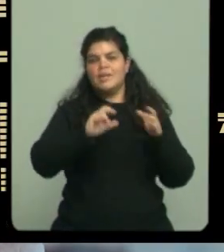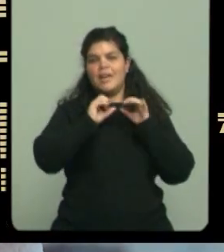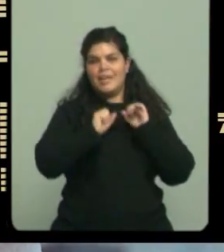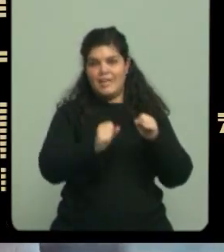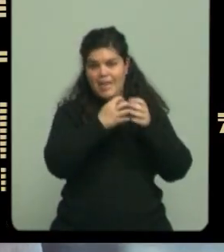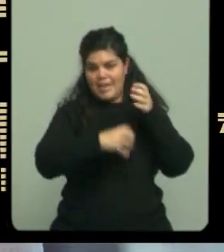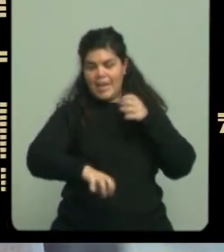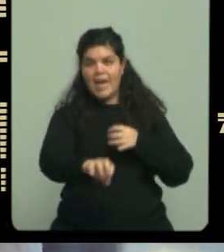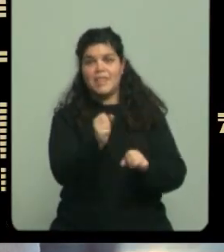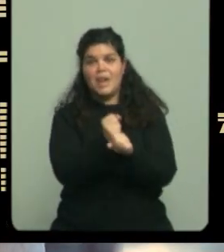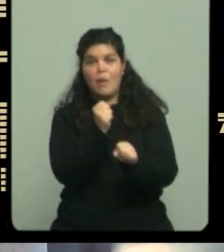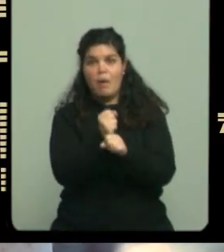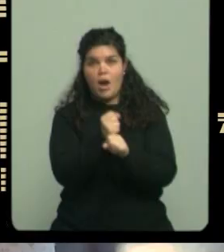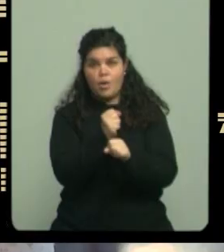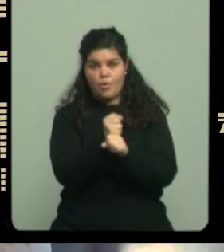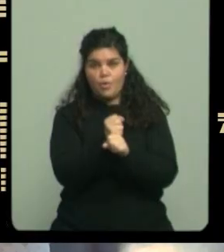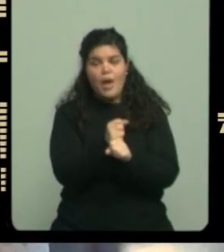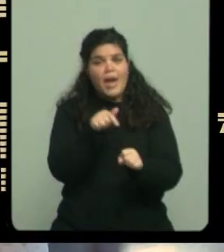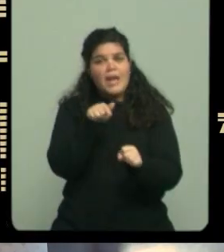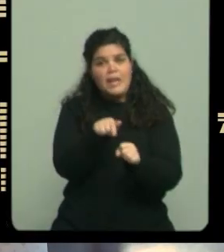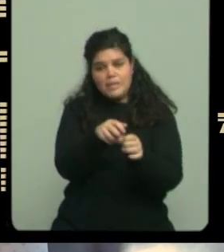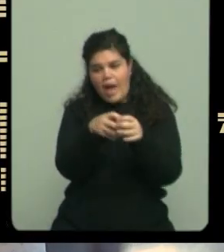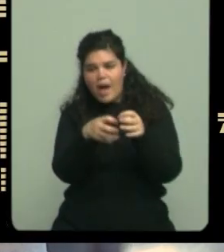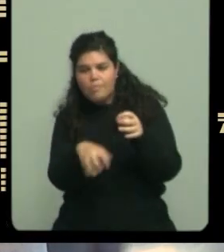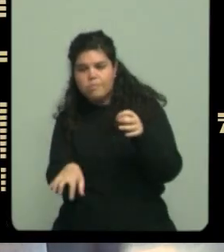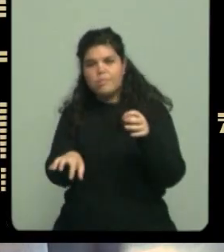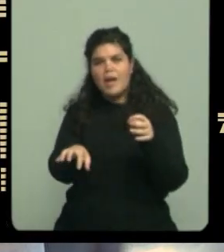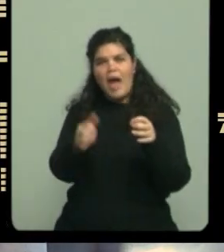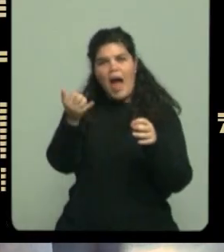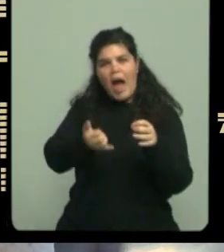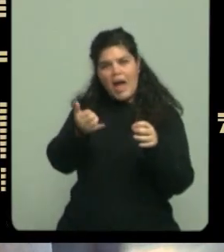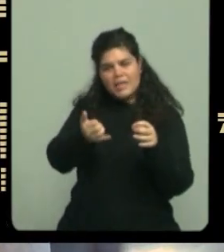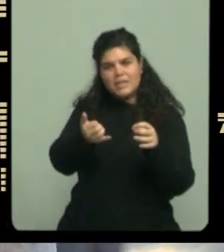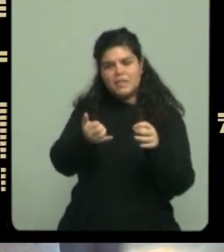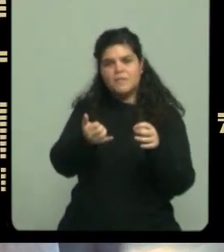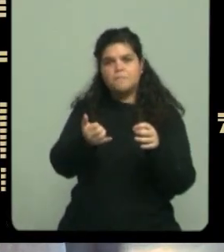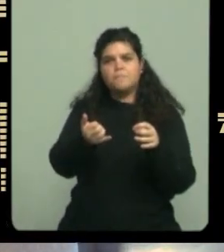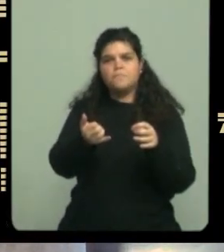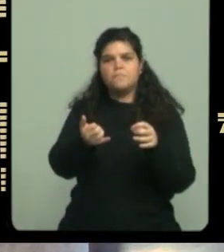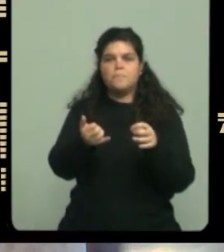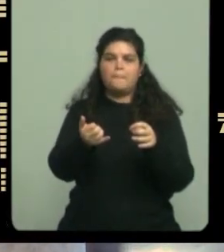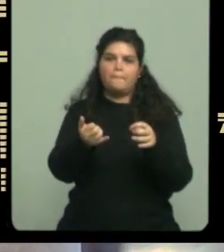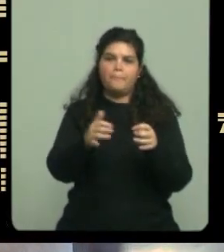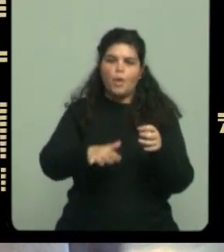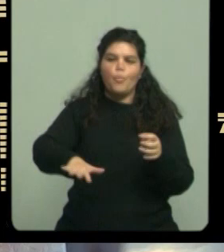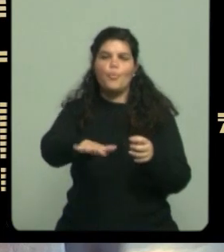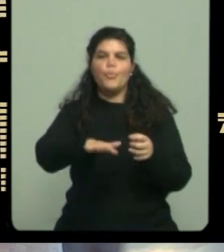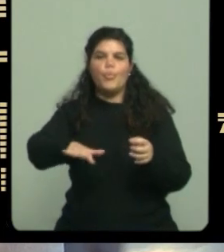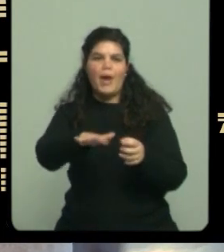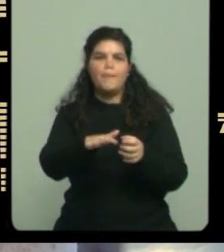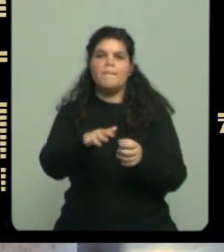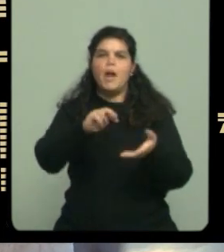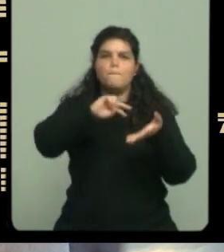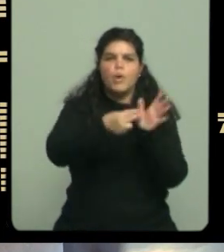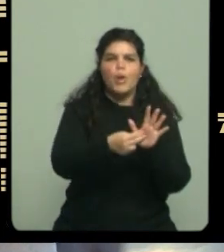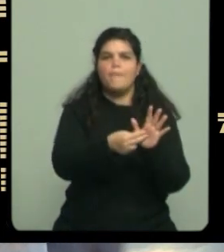de Trabajo y Empleo, tiene un área donde también se alojan y se abordan y se resuelven los